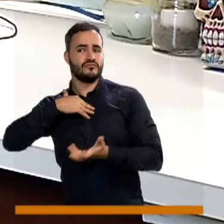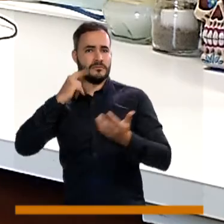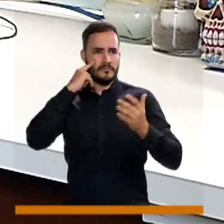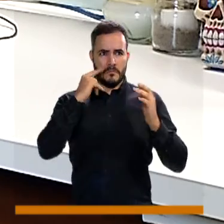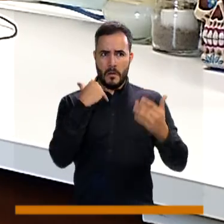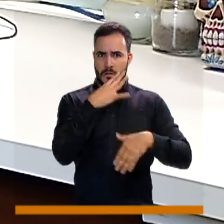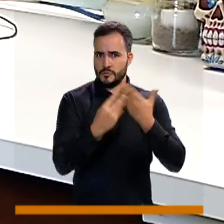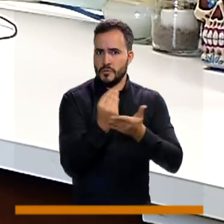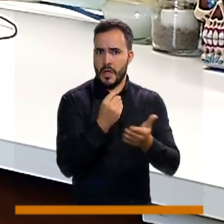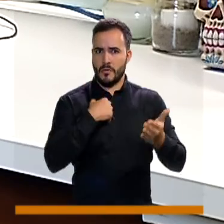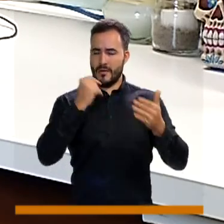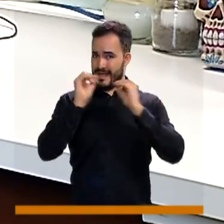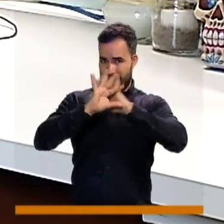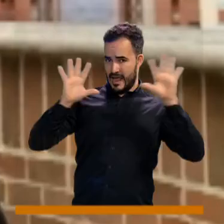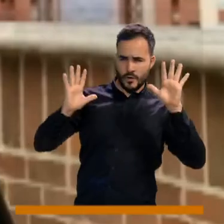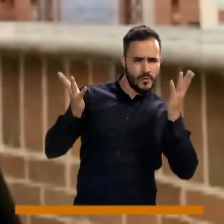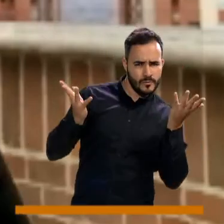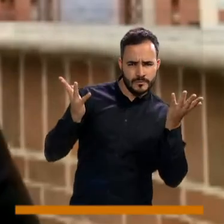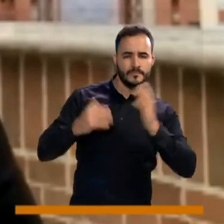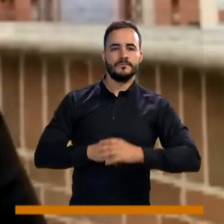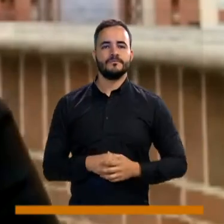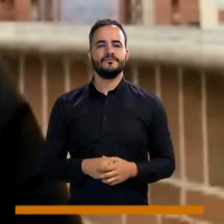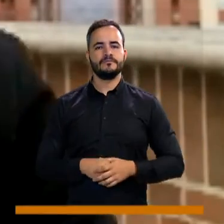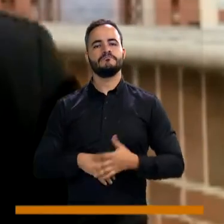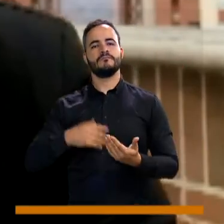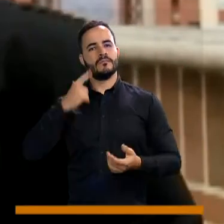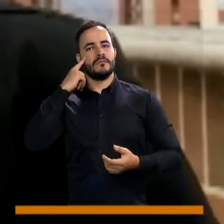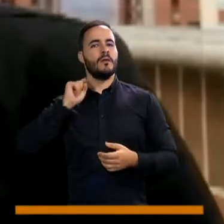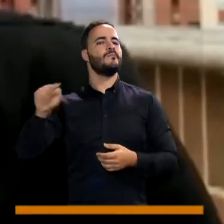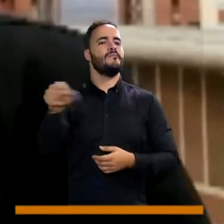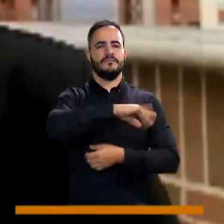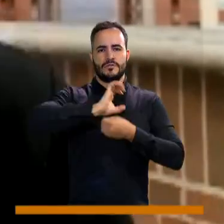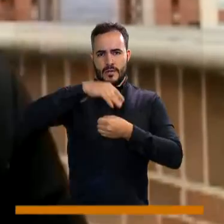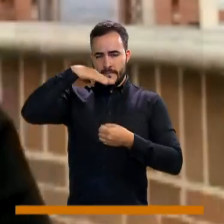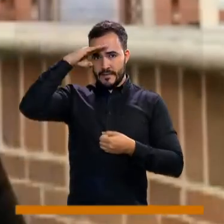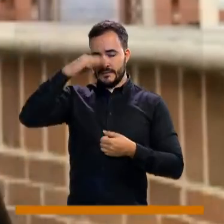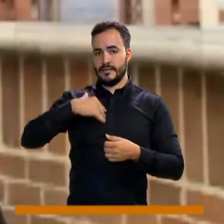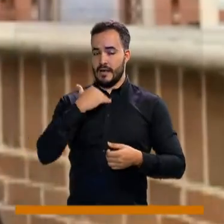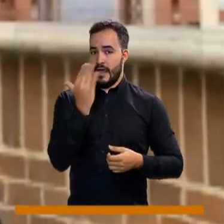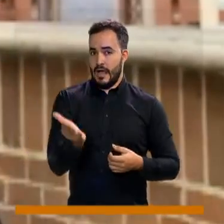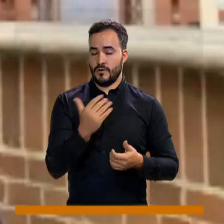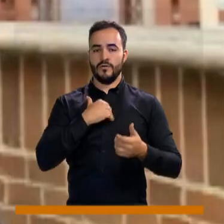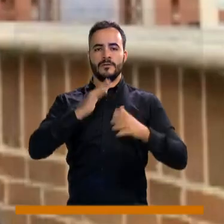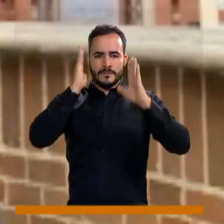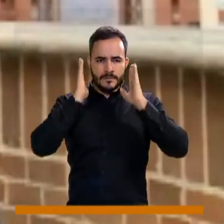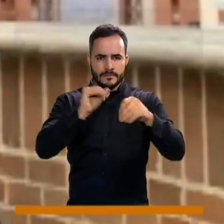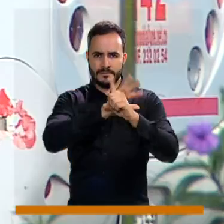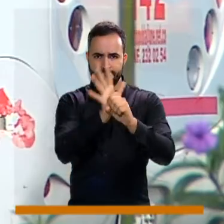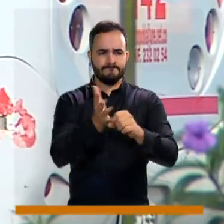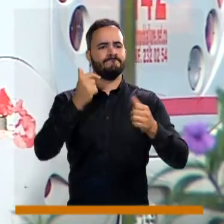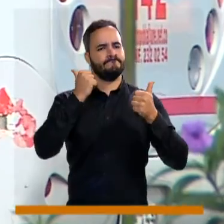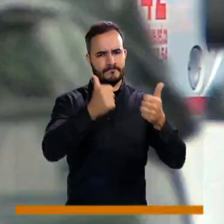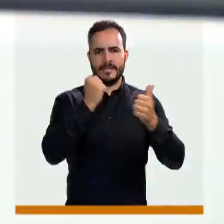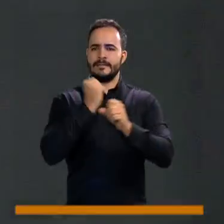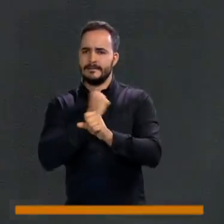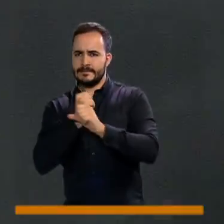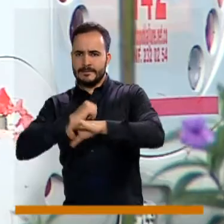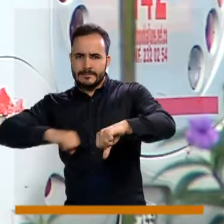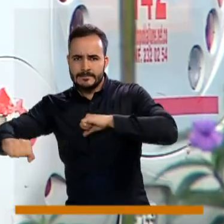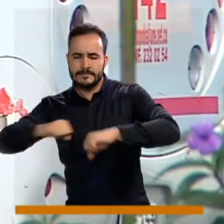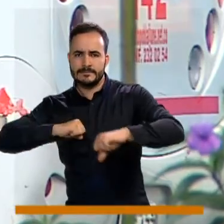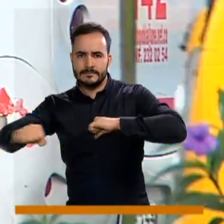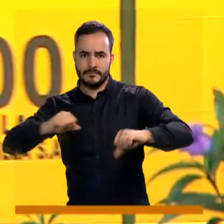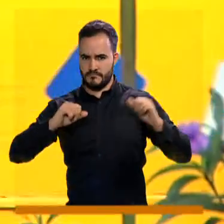se cuenta y la forma de medirlos. Cualquier acción que la ciudad de Medellín realice por fuera de lo que